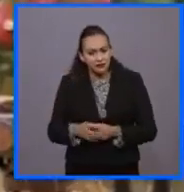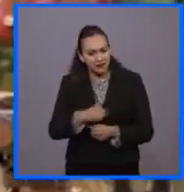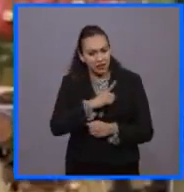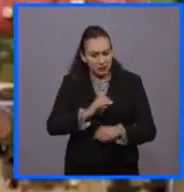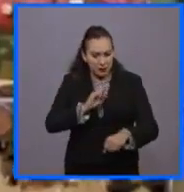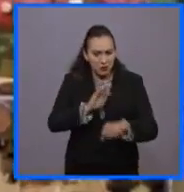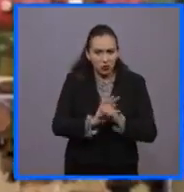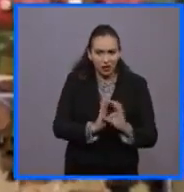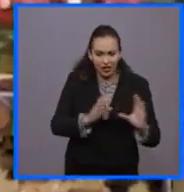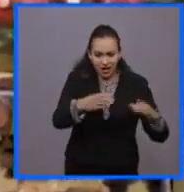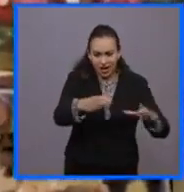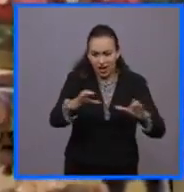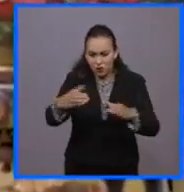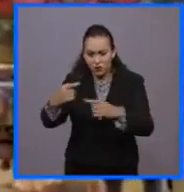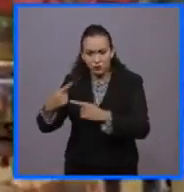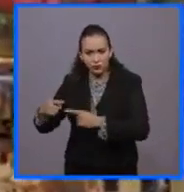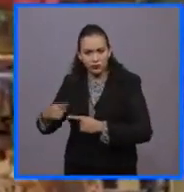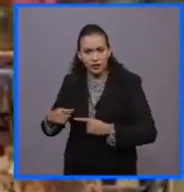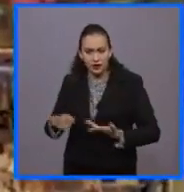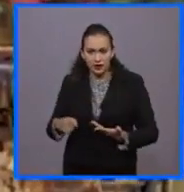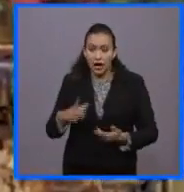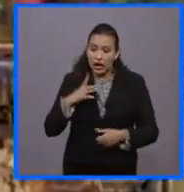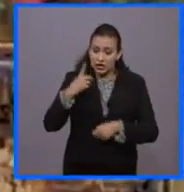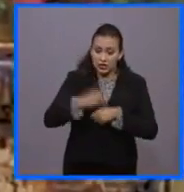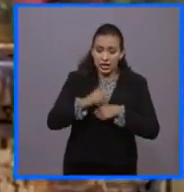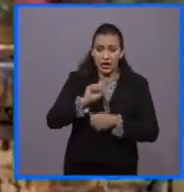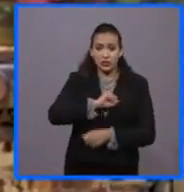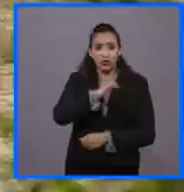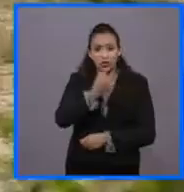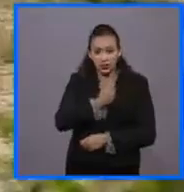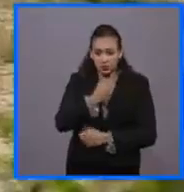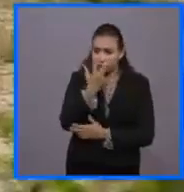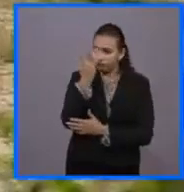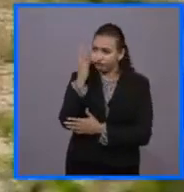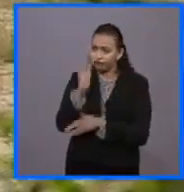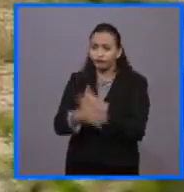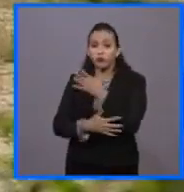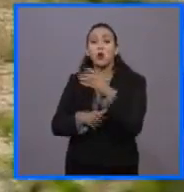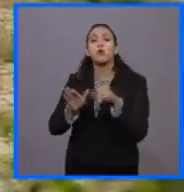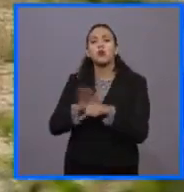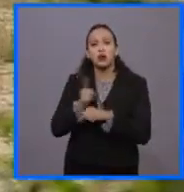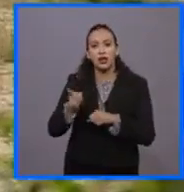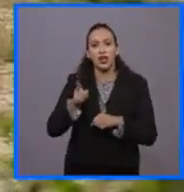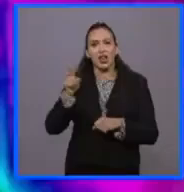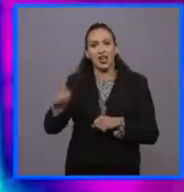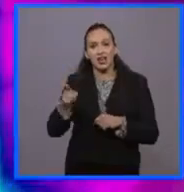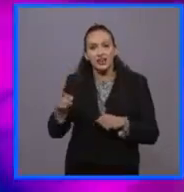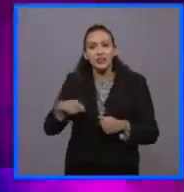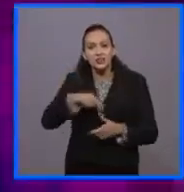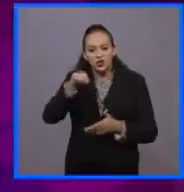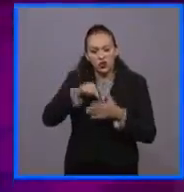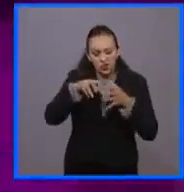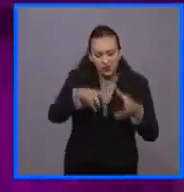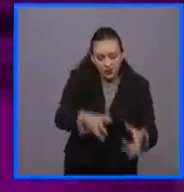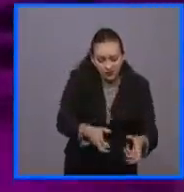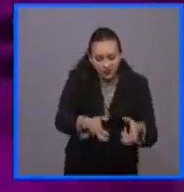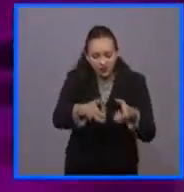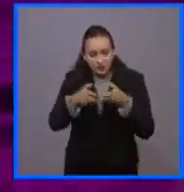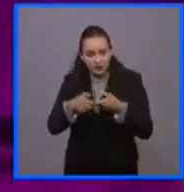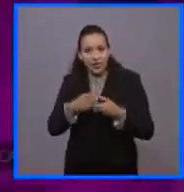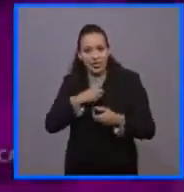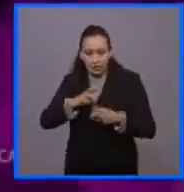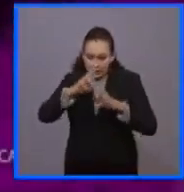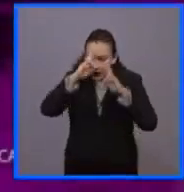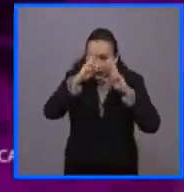generaciones presentes y futuras de los daños a la salud y medio ambiente ocasionados por la actividad extractiva, así como el respeto de